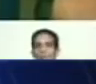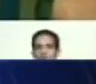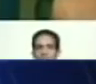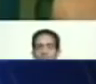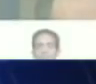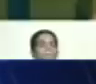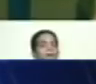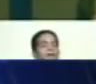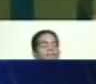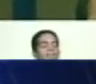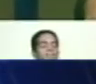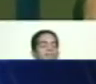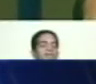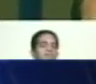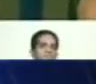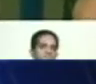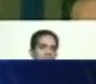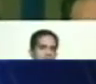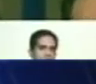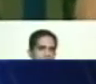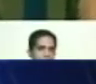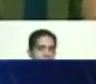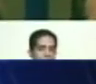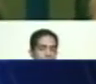reconversión monetaria. Razón por la cual